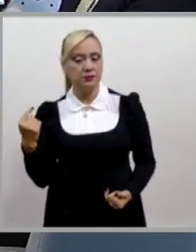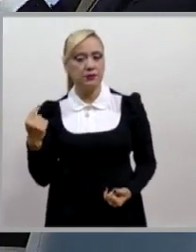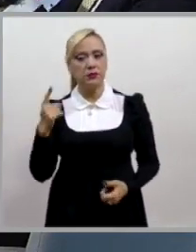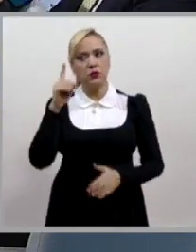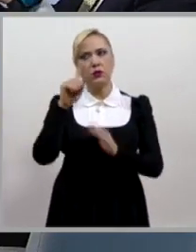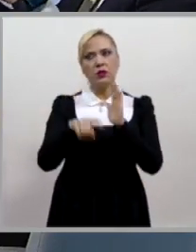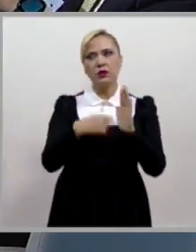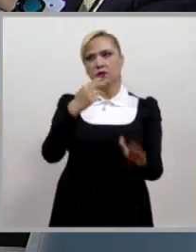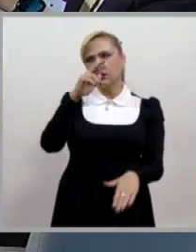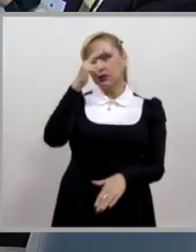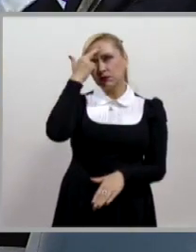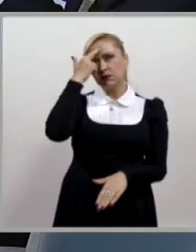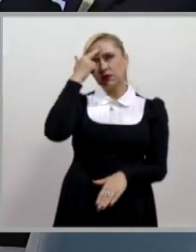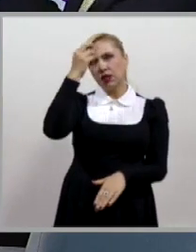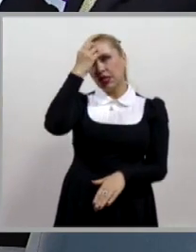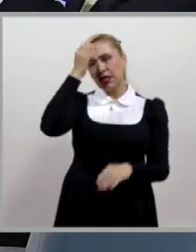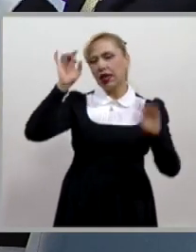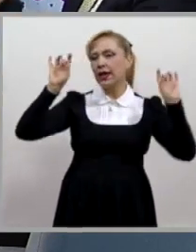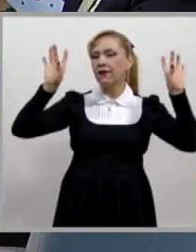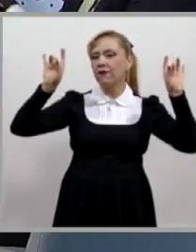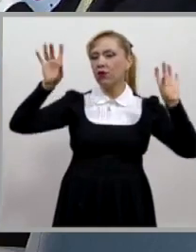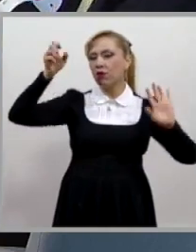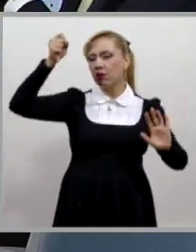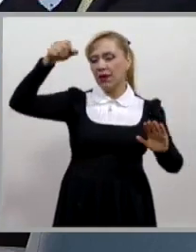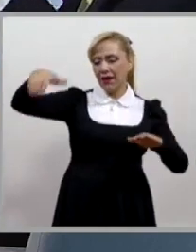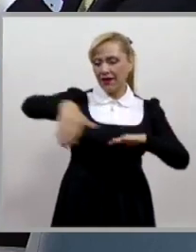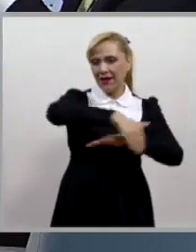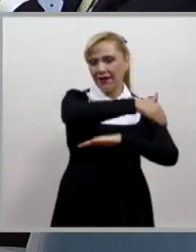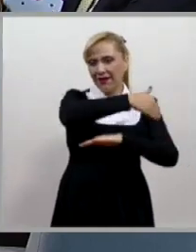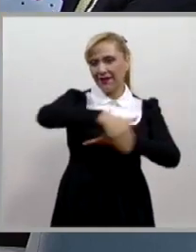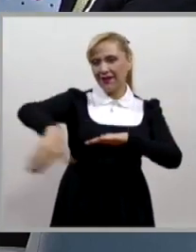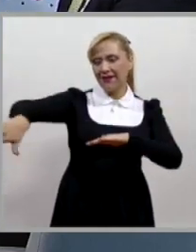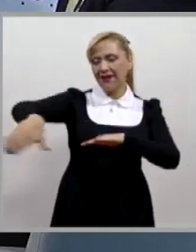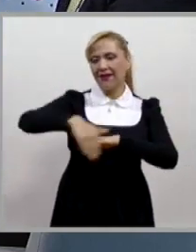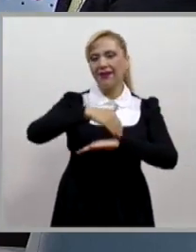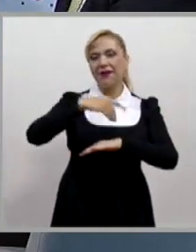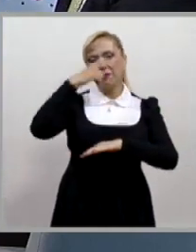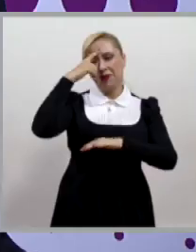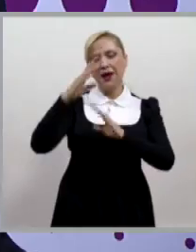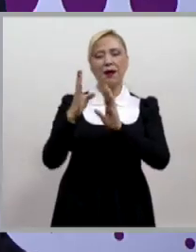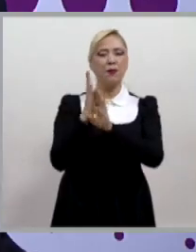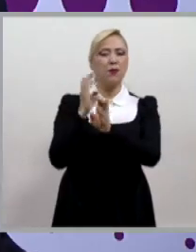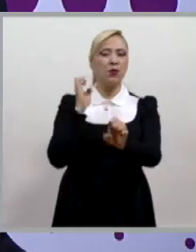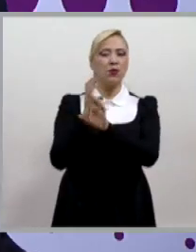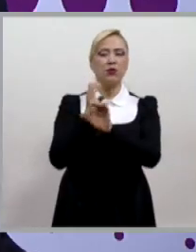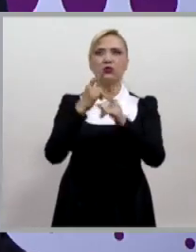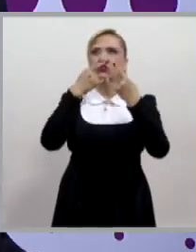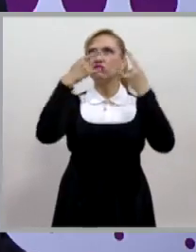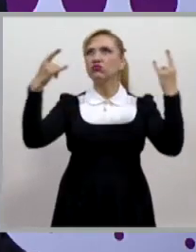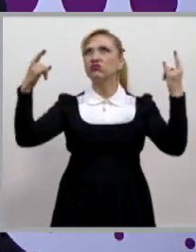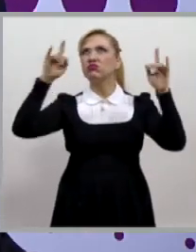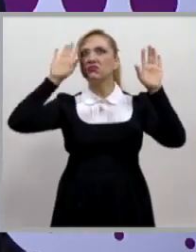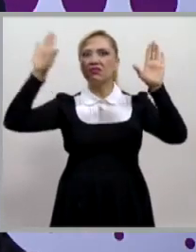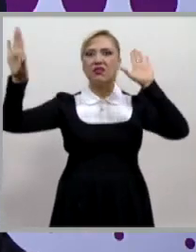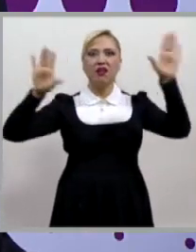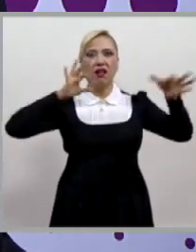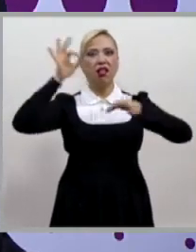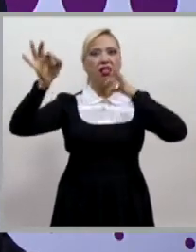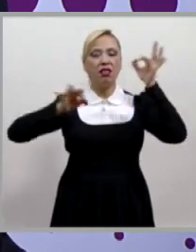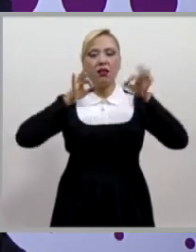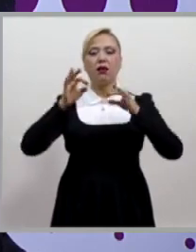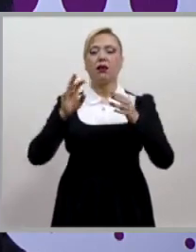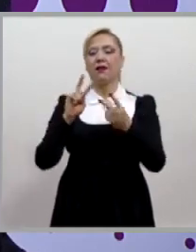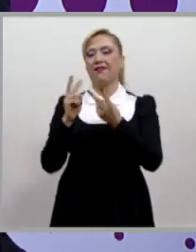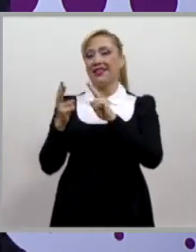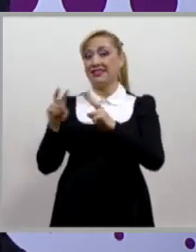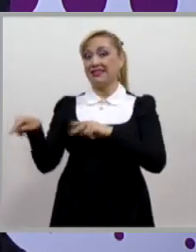autorizaron la puesta de publicidad en los paraderos, en donde iba a pasar el Metrobús. Entonces unos vecinos ahí Dijeron, oye,